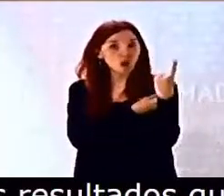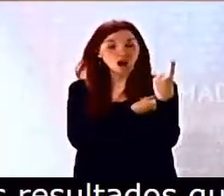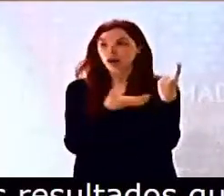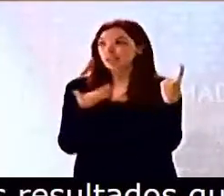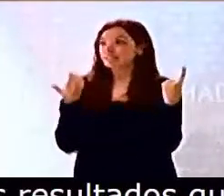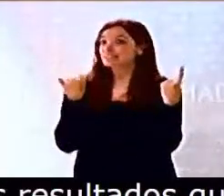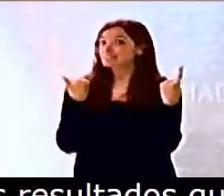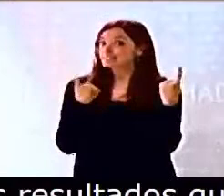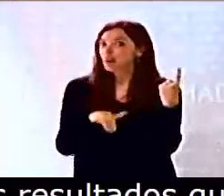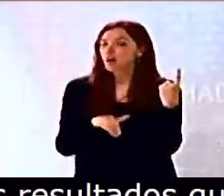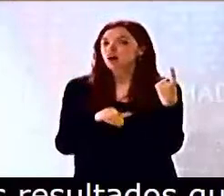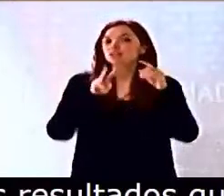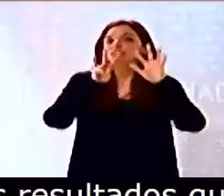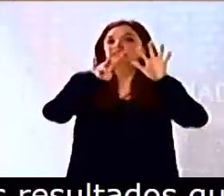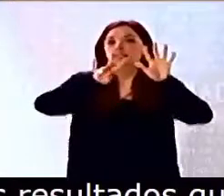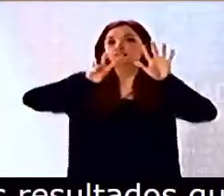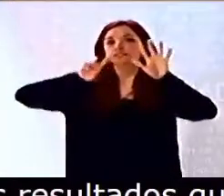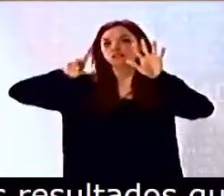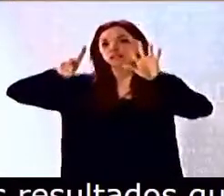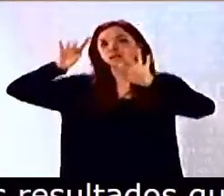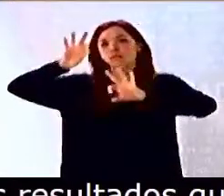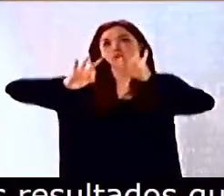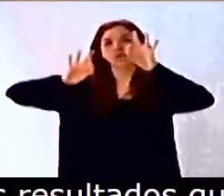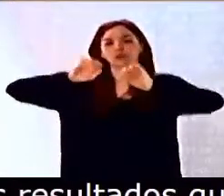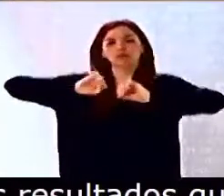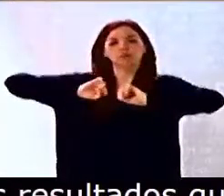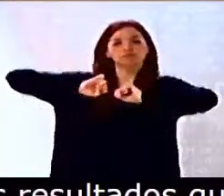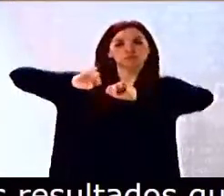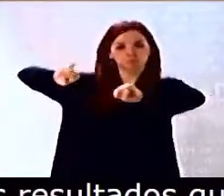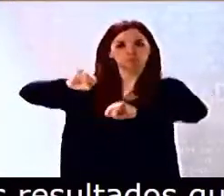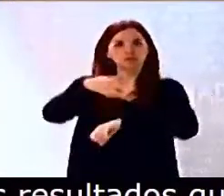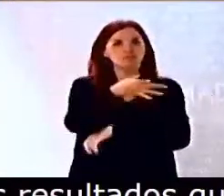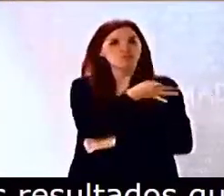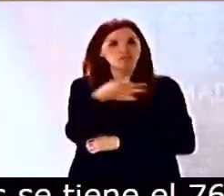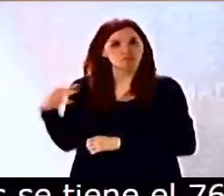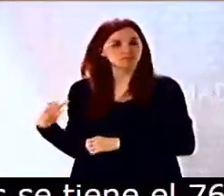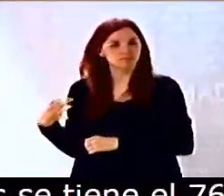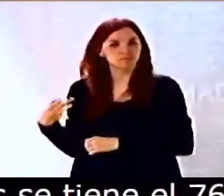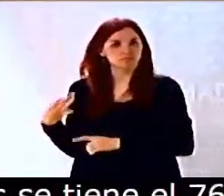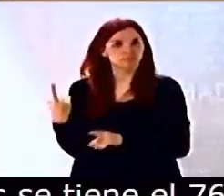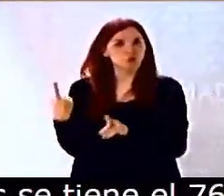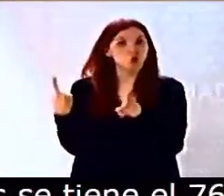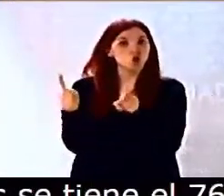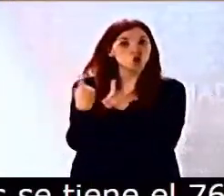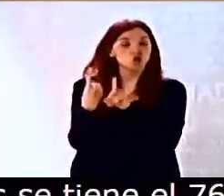el 76% de eficacia contra